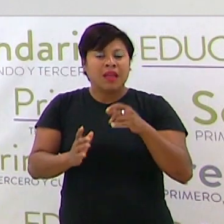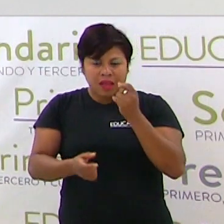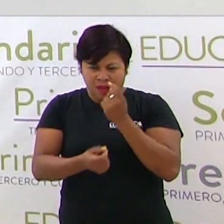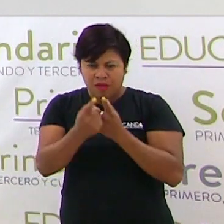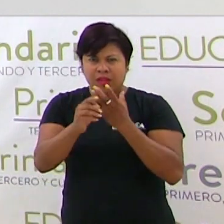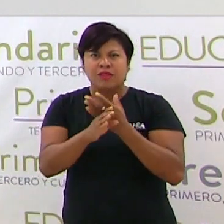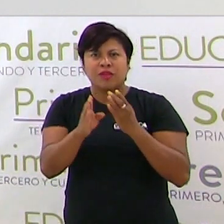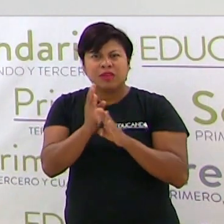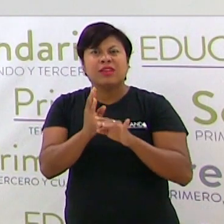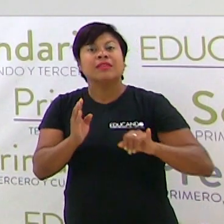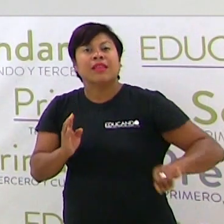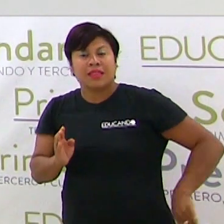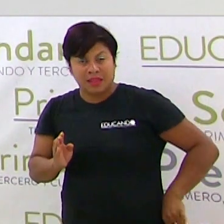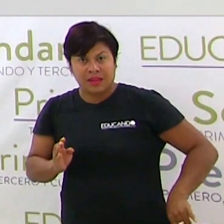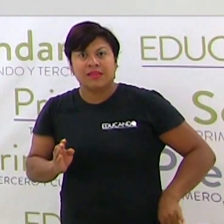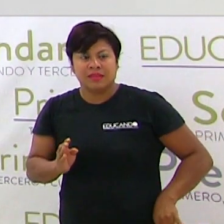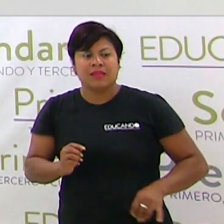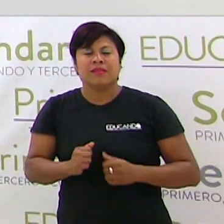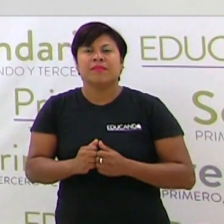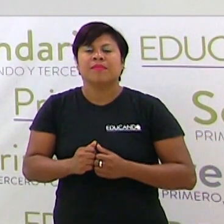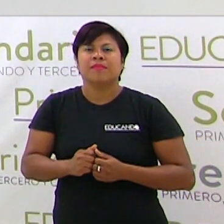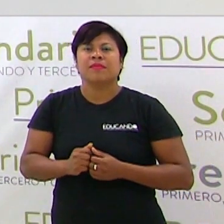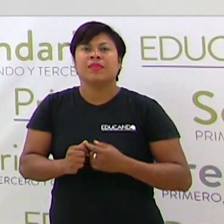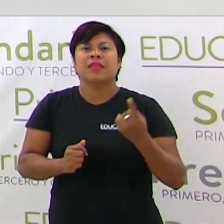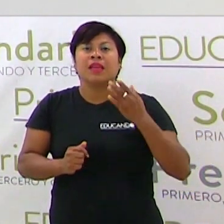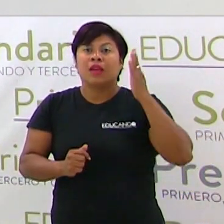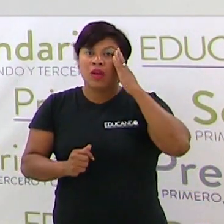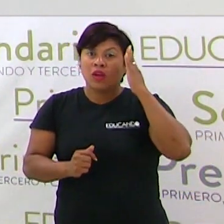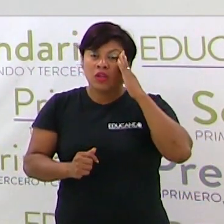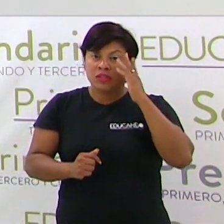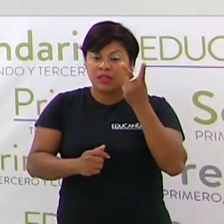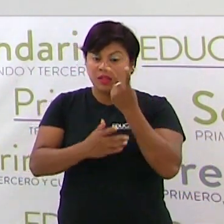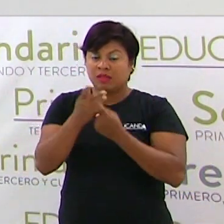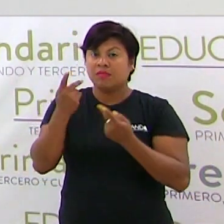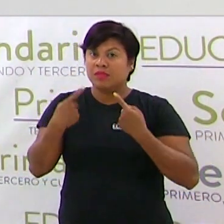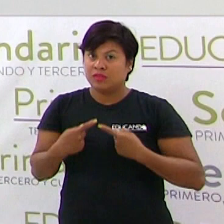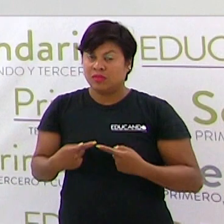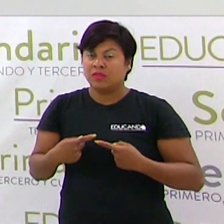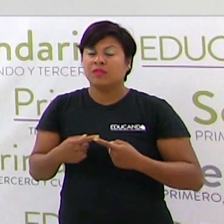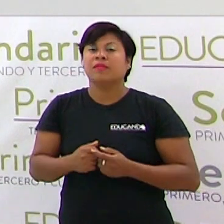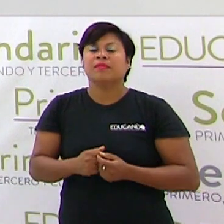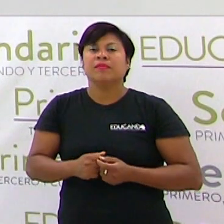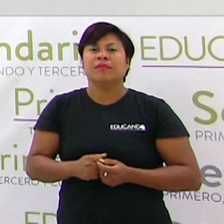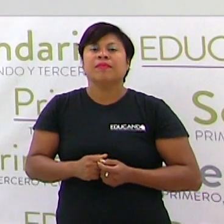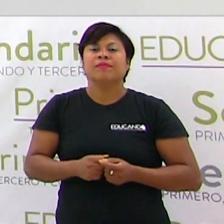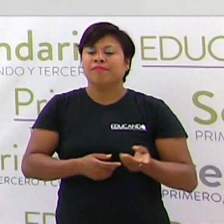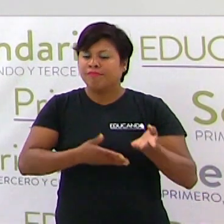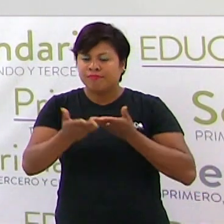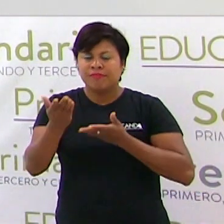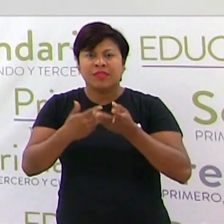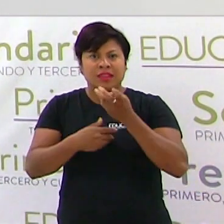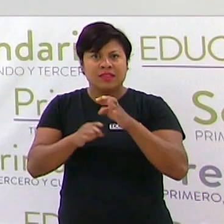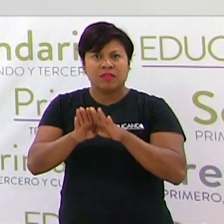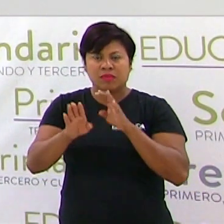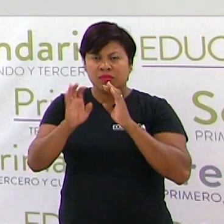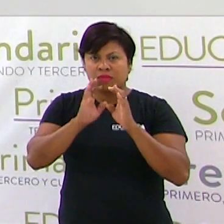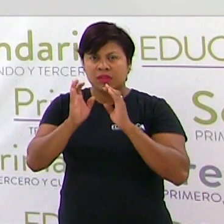cosita interesante que conozcan ambas personas que están interactuando en esa